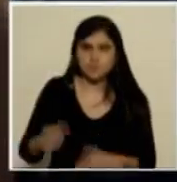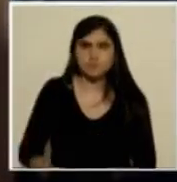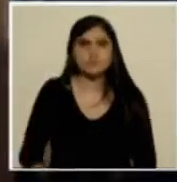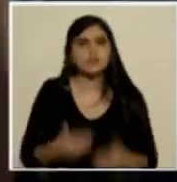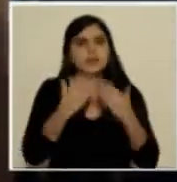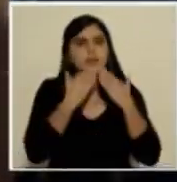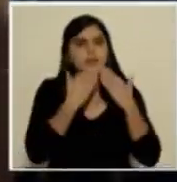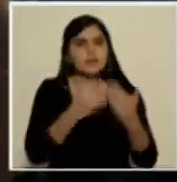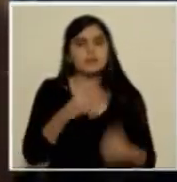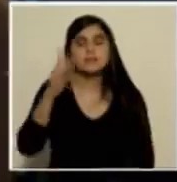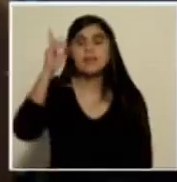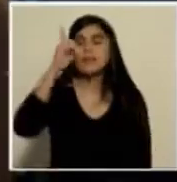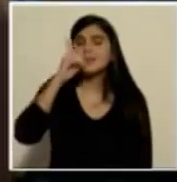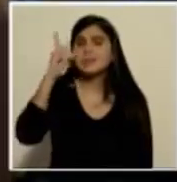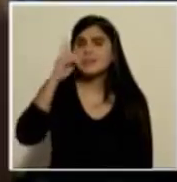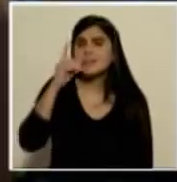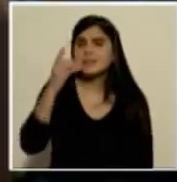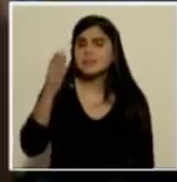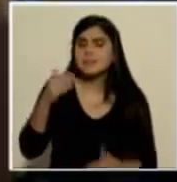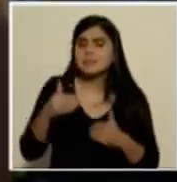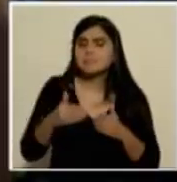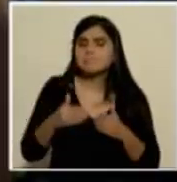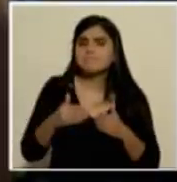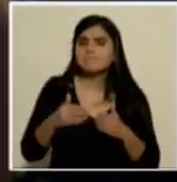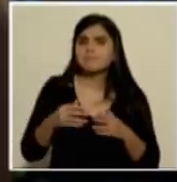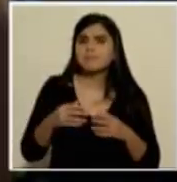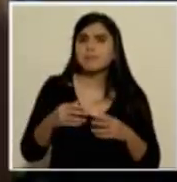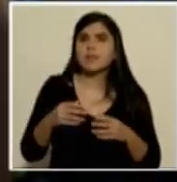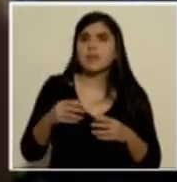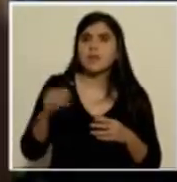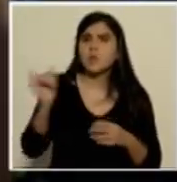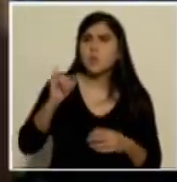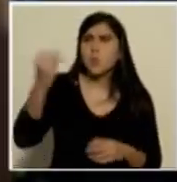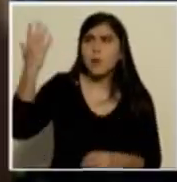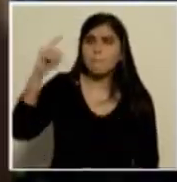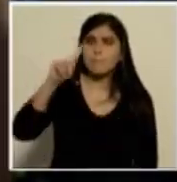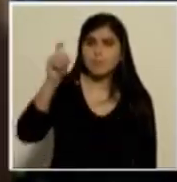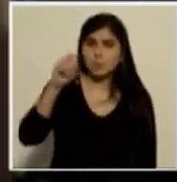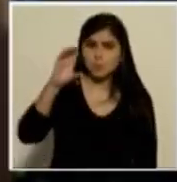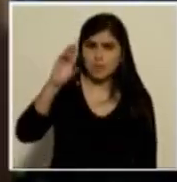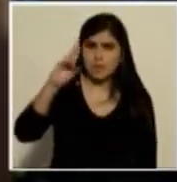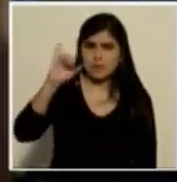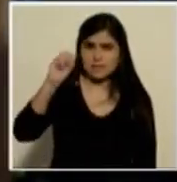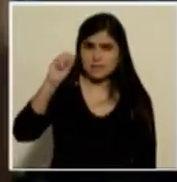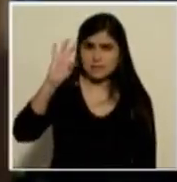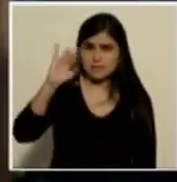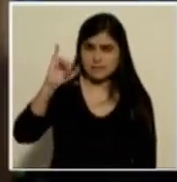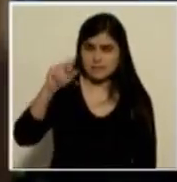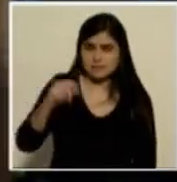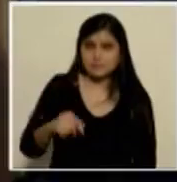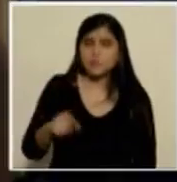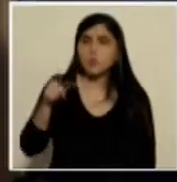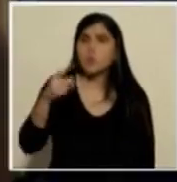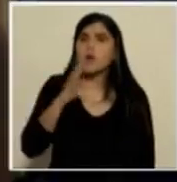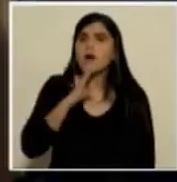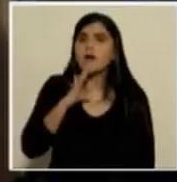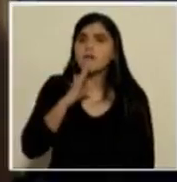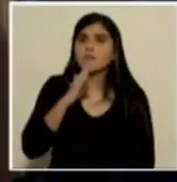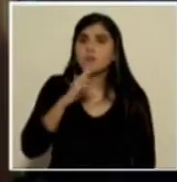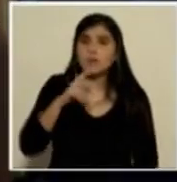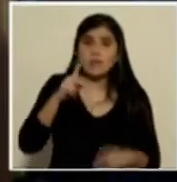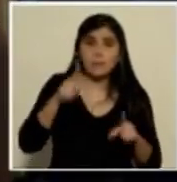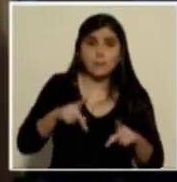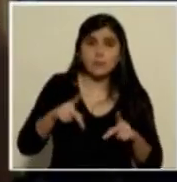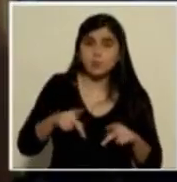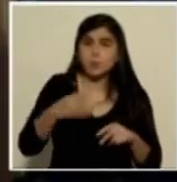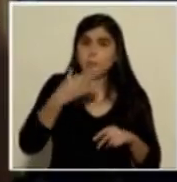Daniel, va en la línea de una consulta que hizo Cristín. Usted habló de evitar que las personas se trasladen de un cantón a otro,